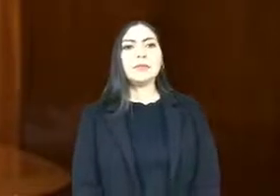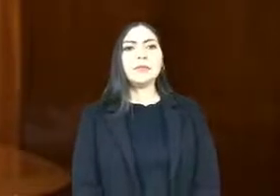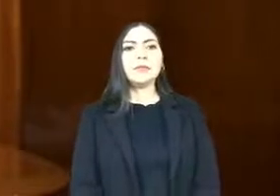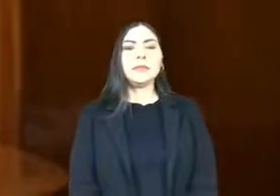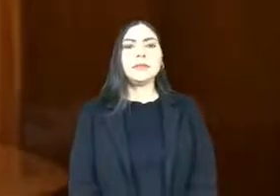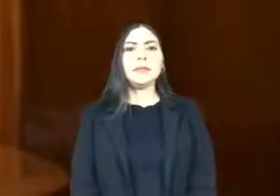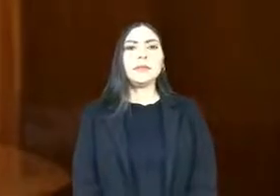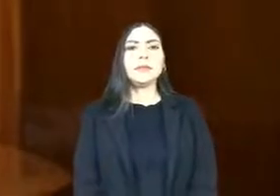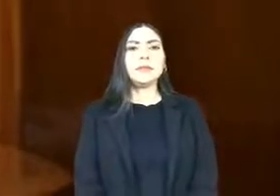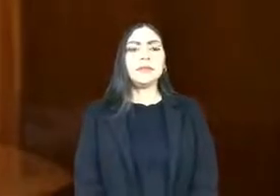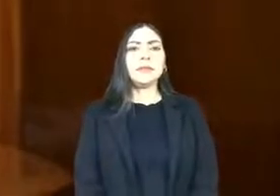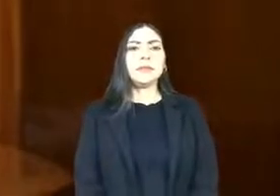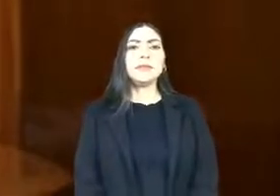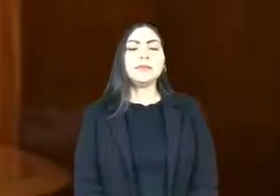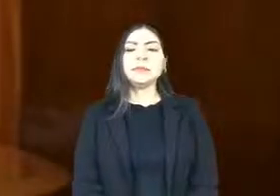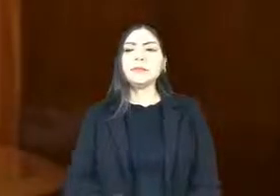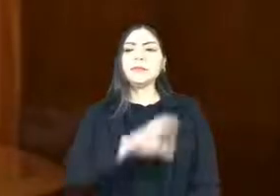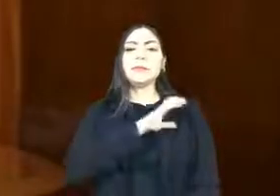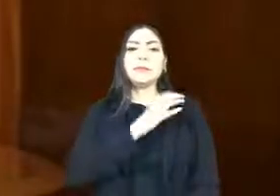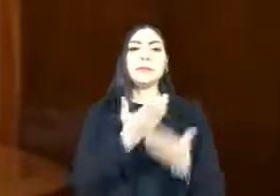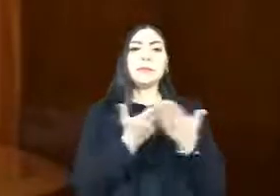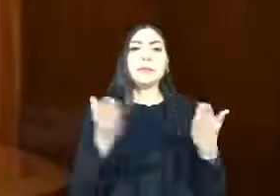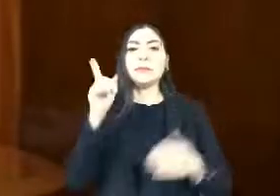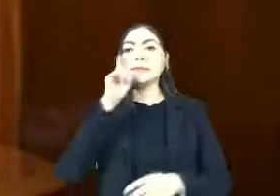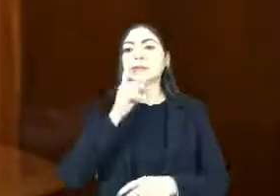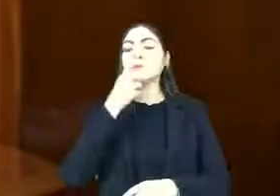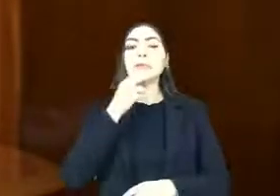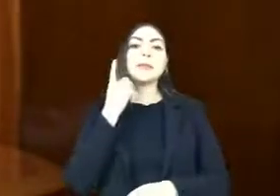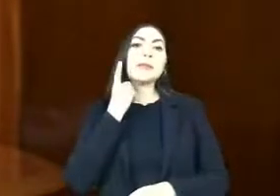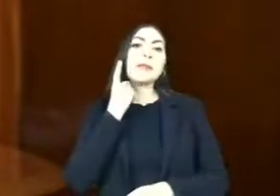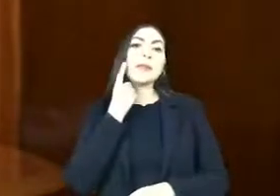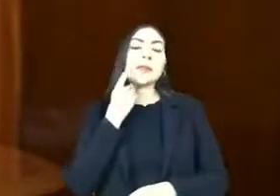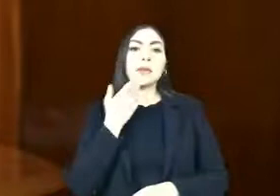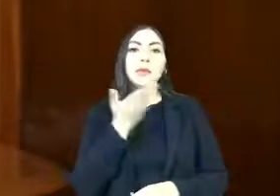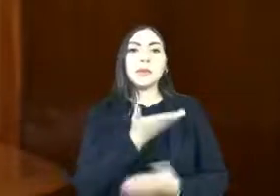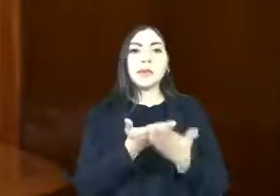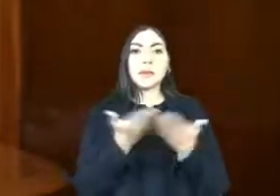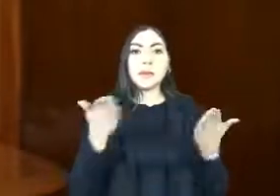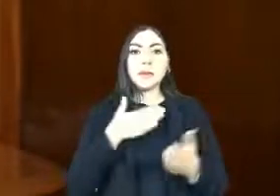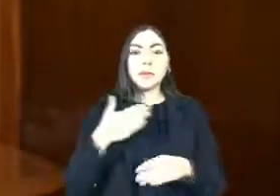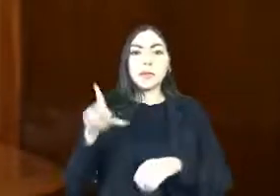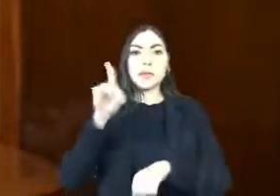estimadas diputadas y diputados muy muy buenos días